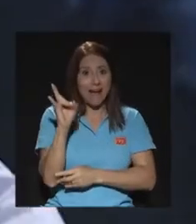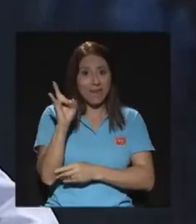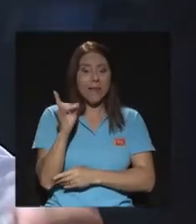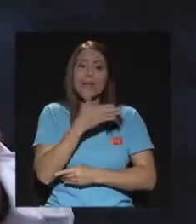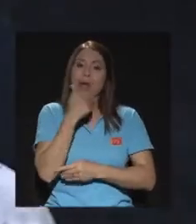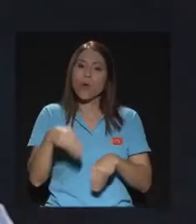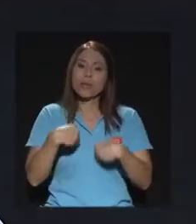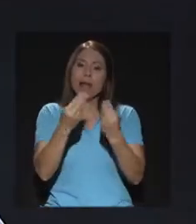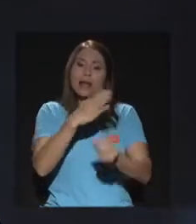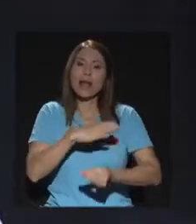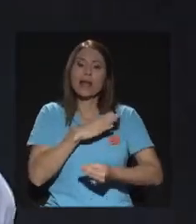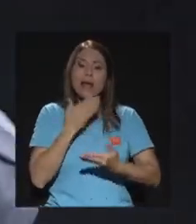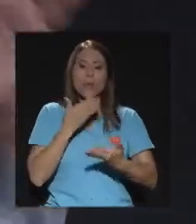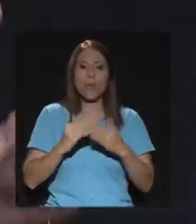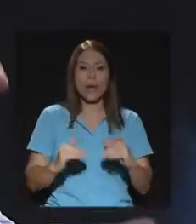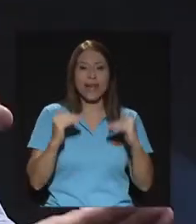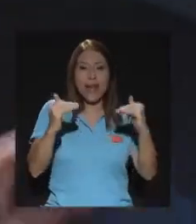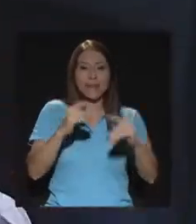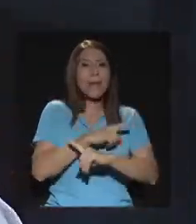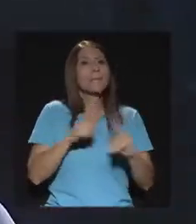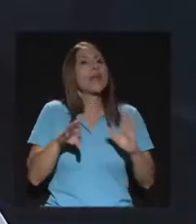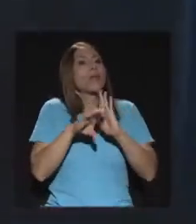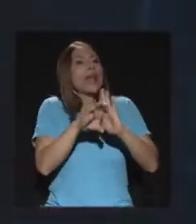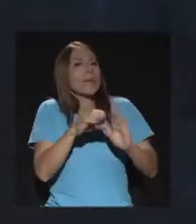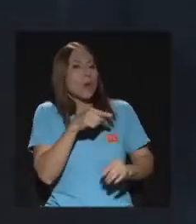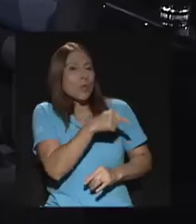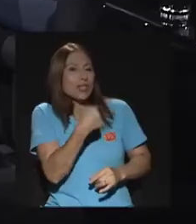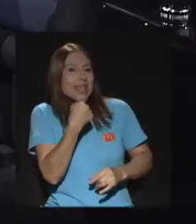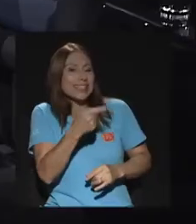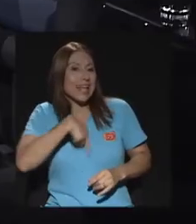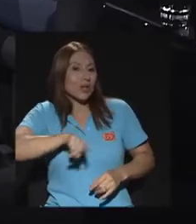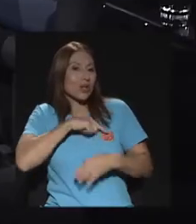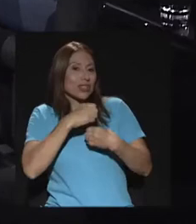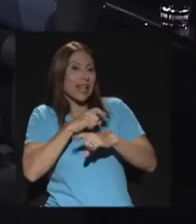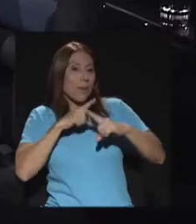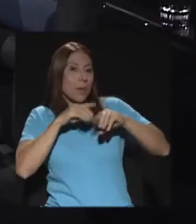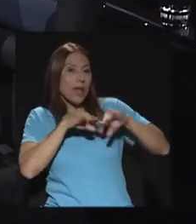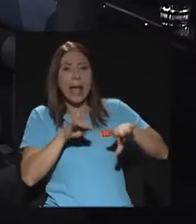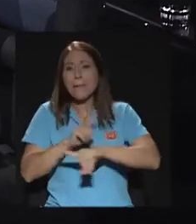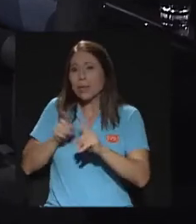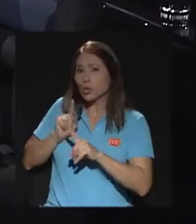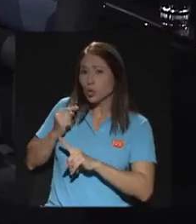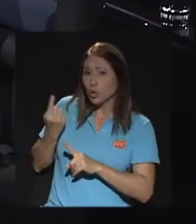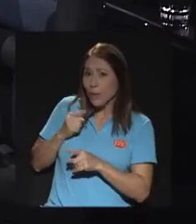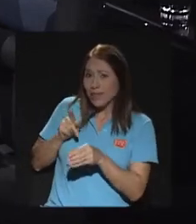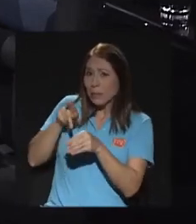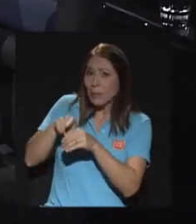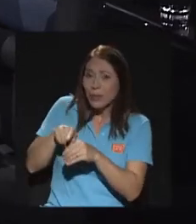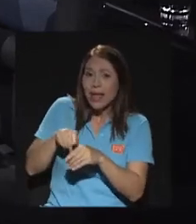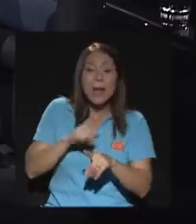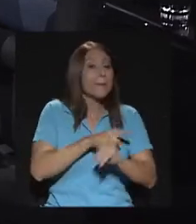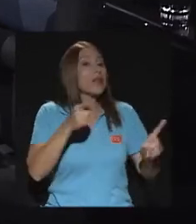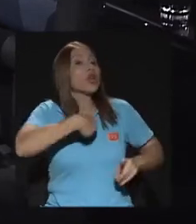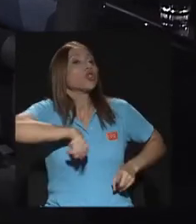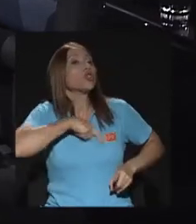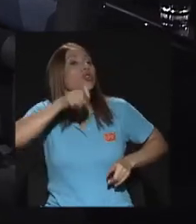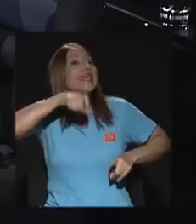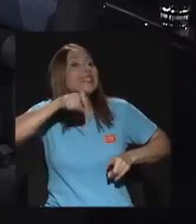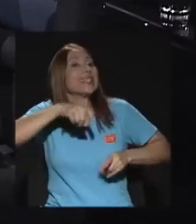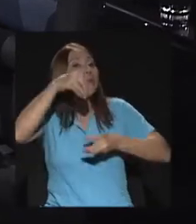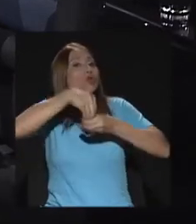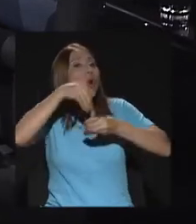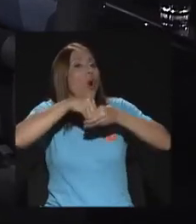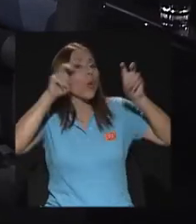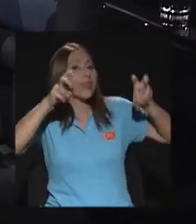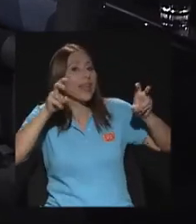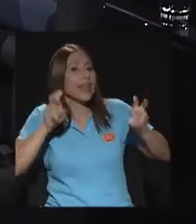vamos a lo que usted dice, en el caso de que hiciéramos multiplexación. Vamos a necesitar contenidos. Entonces, por ejemplo, yo le doy